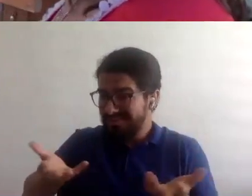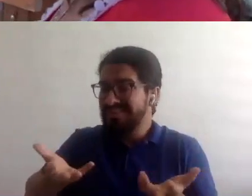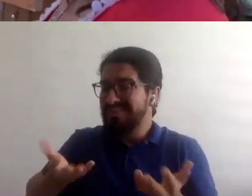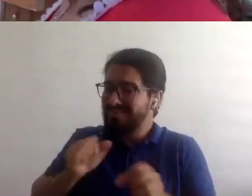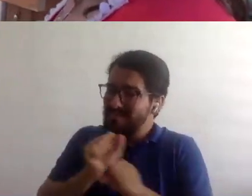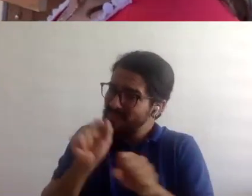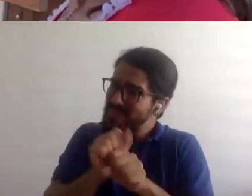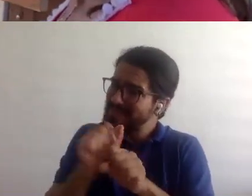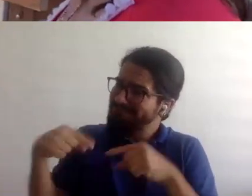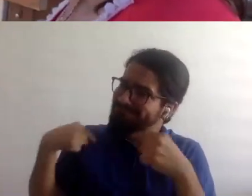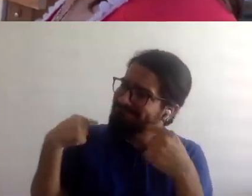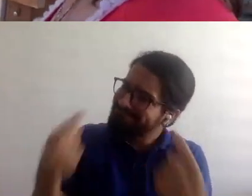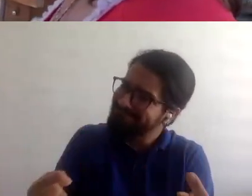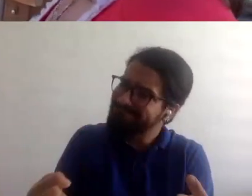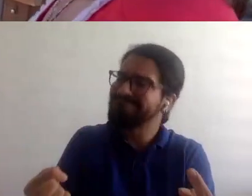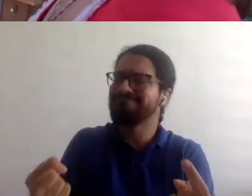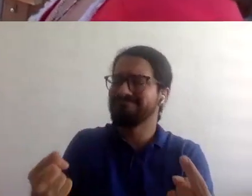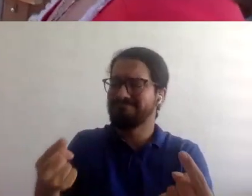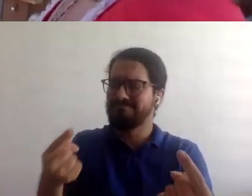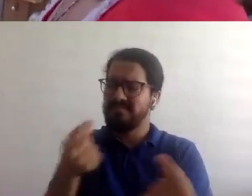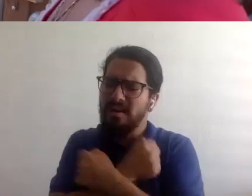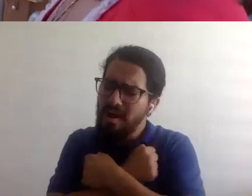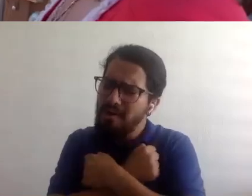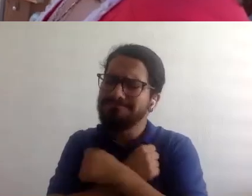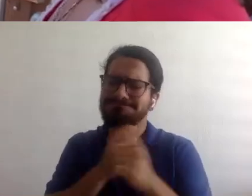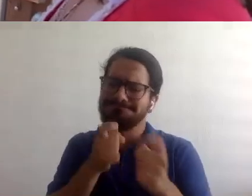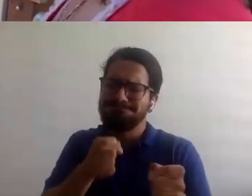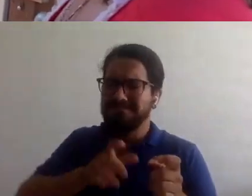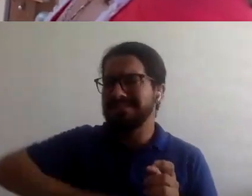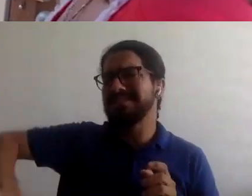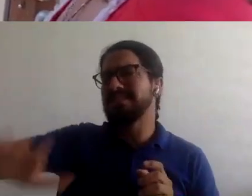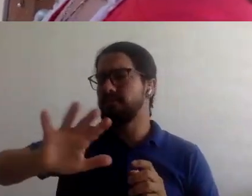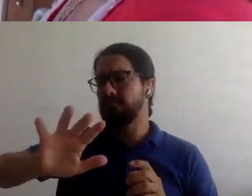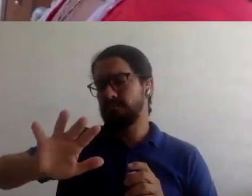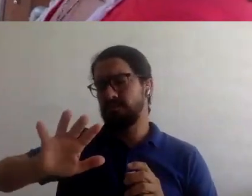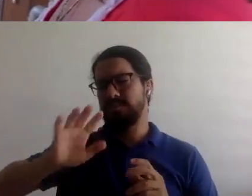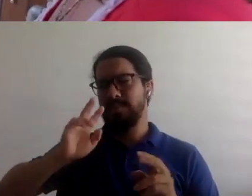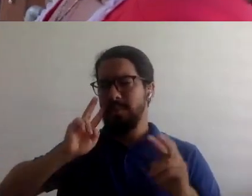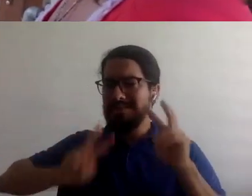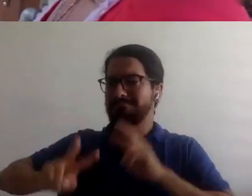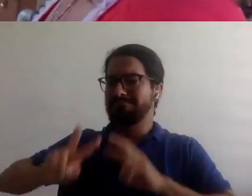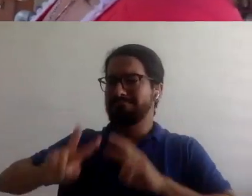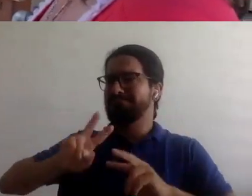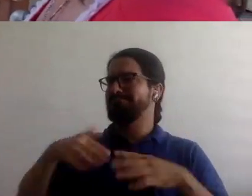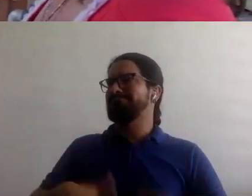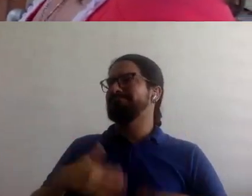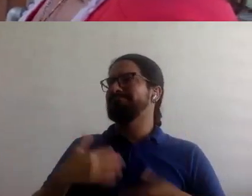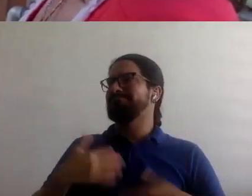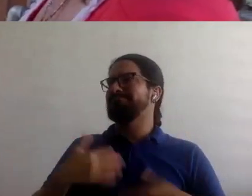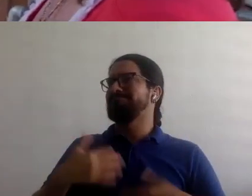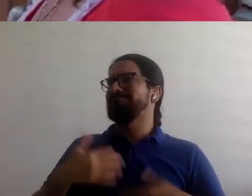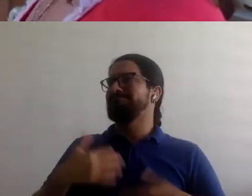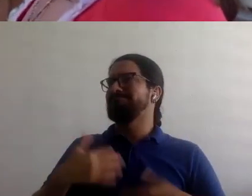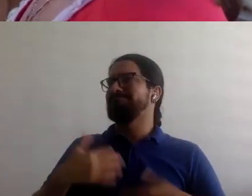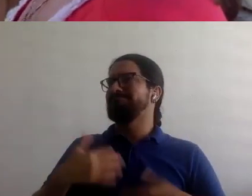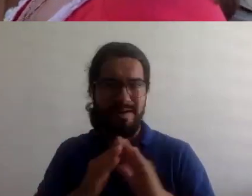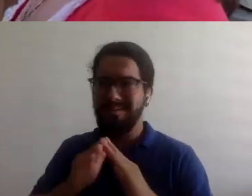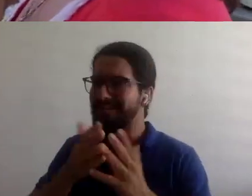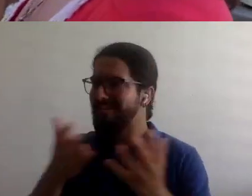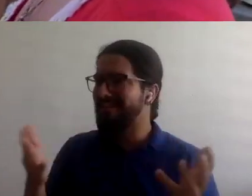a la tierra, el cariño que le ha metido. Realmente no podríamos estar más agradecidos como